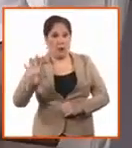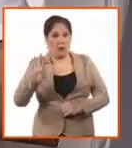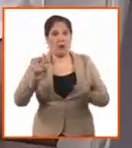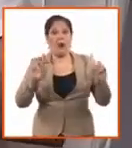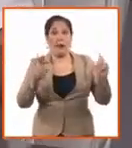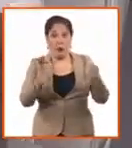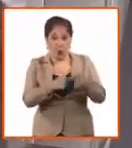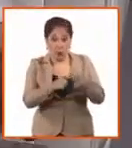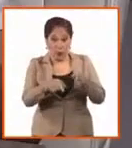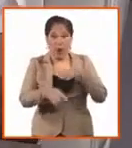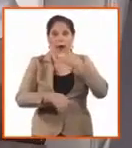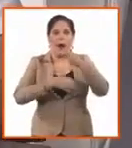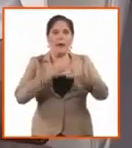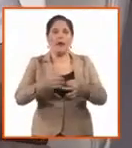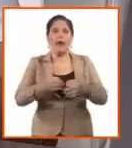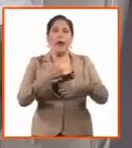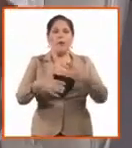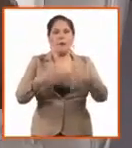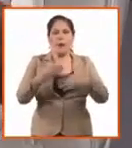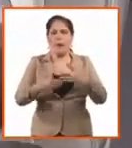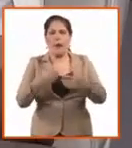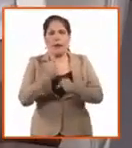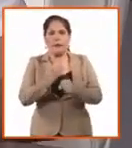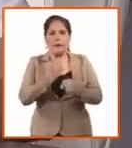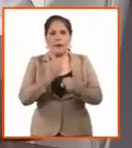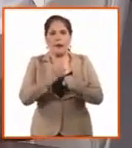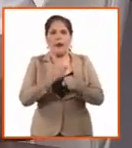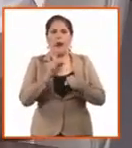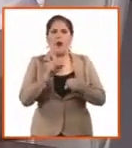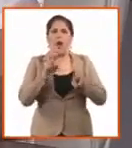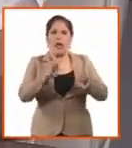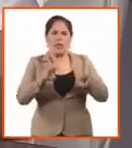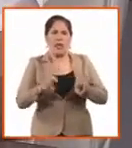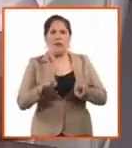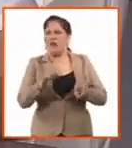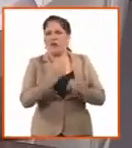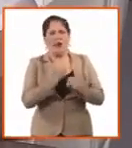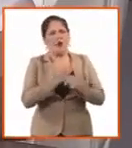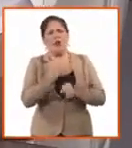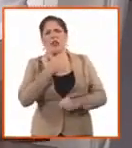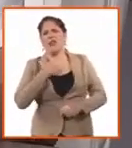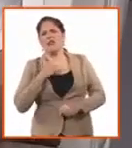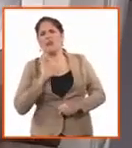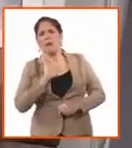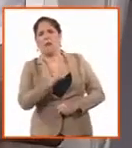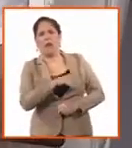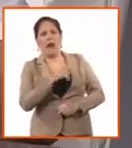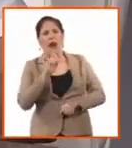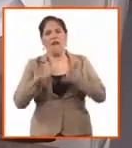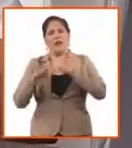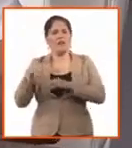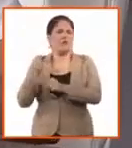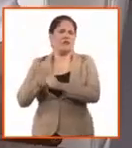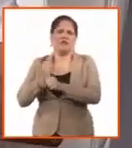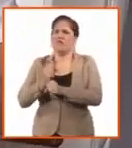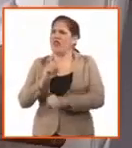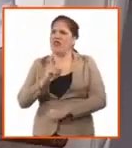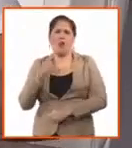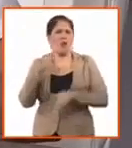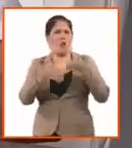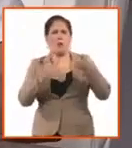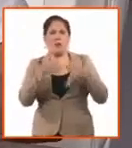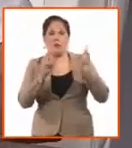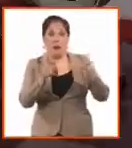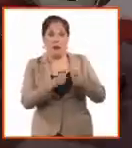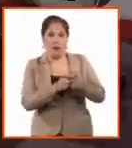hablando del problema del retraimiento de los obreros que no iban a las asambleas de trabajadores que no lo que no siempre les interesaba participar y él dijo de una manera